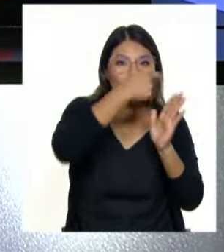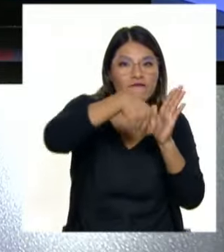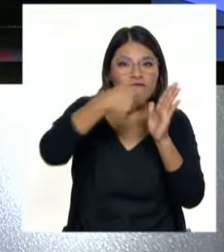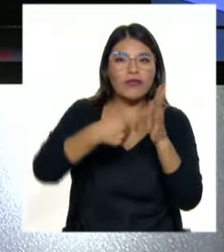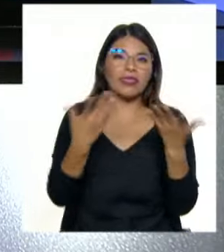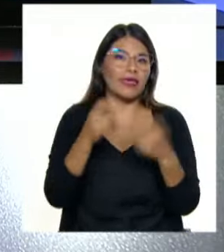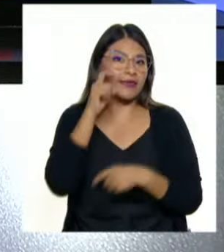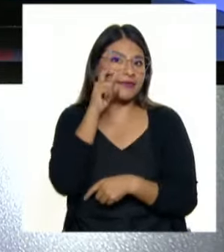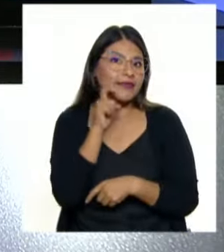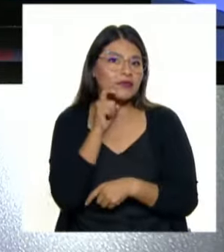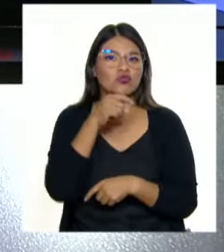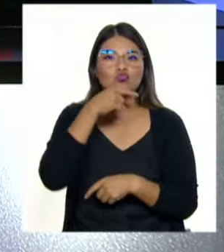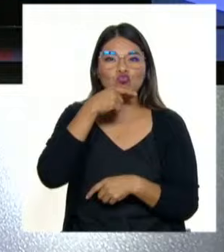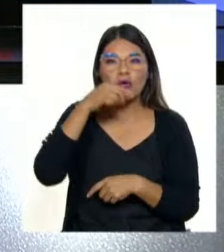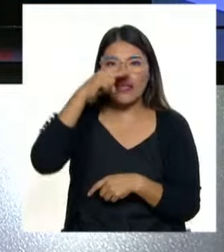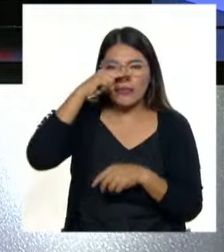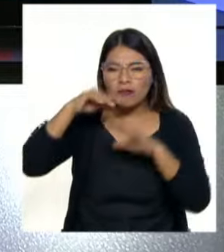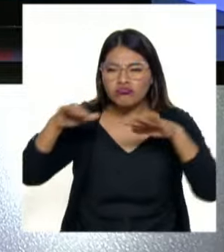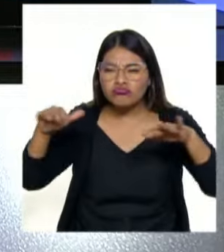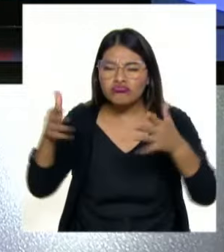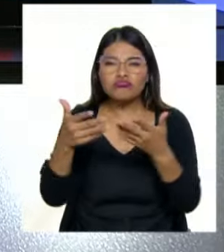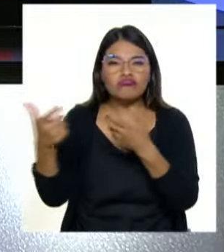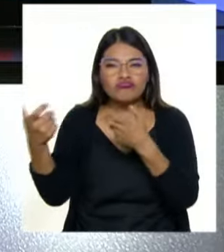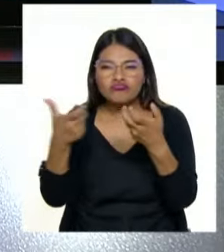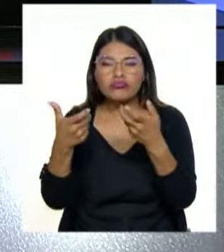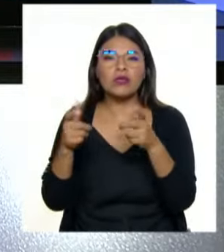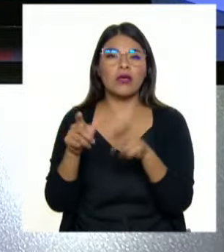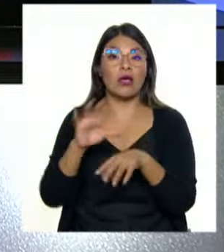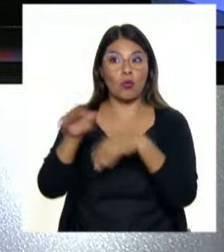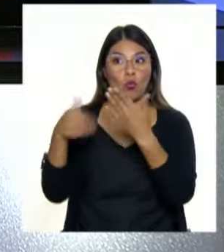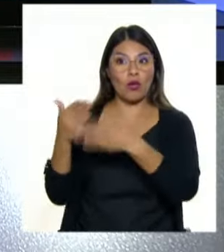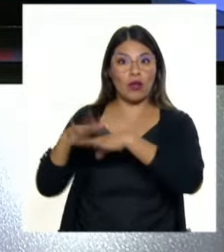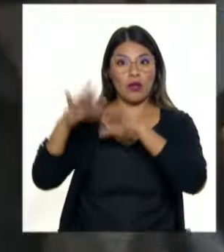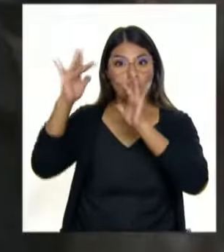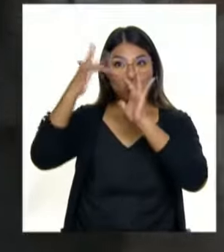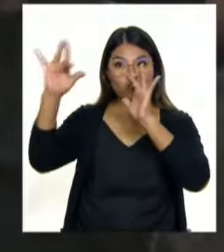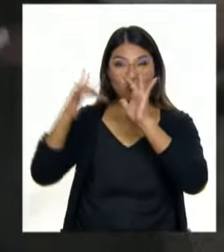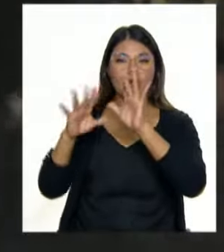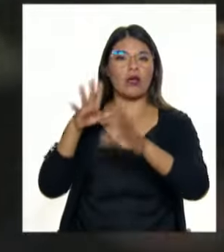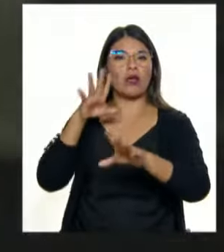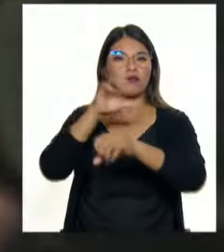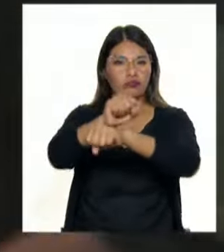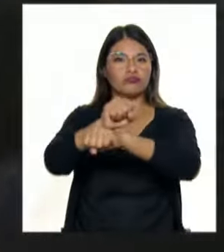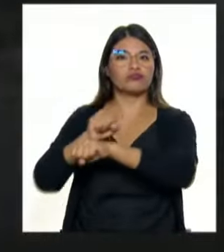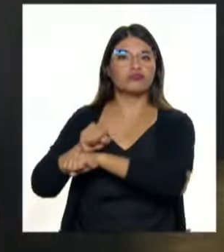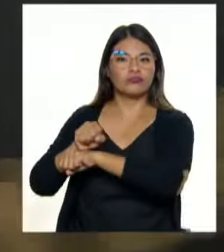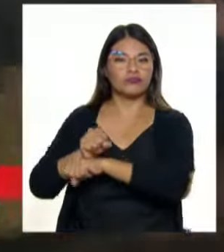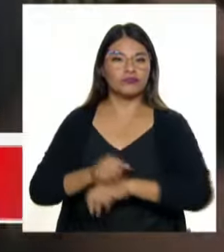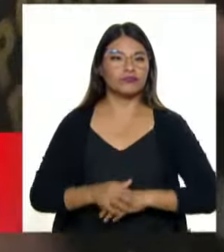alerta emitida por Google fue crucial para dar con su captura.